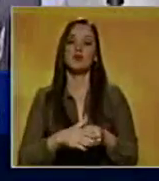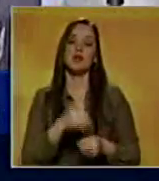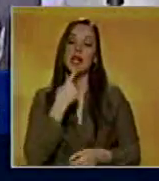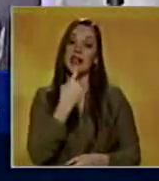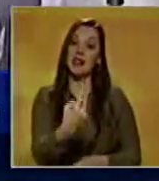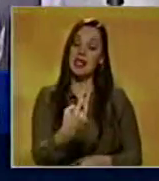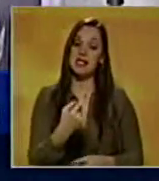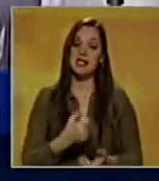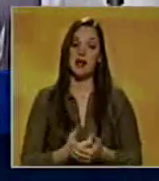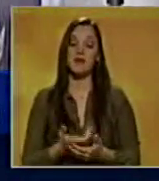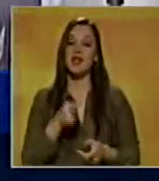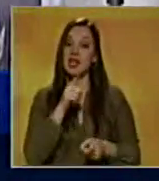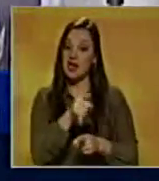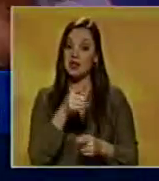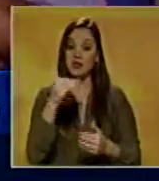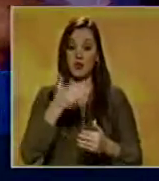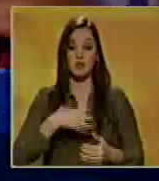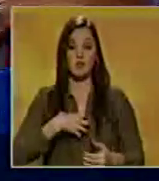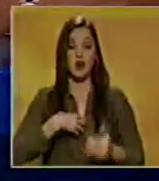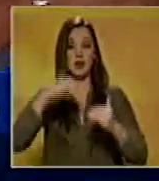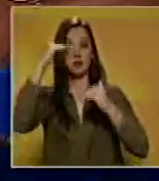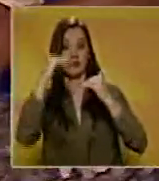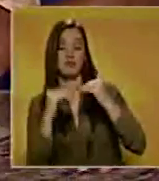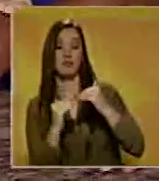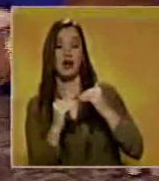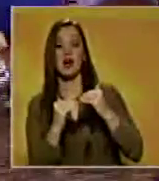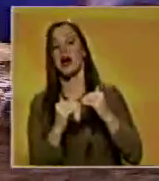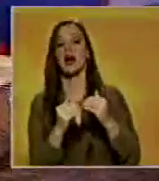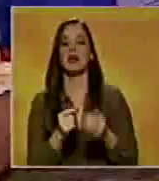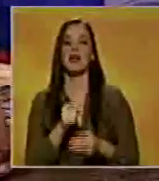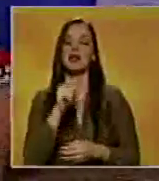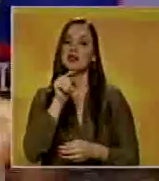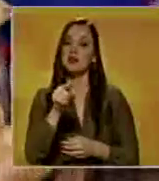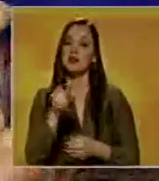que esta regulación puede disminuir la capacidad productiva de este rubro en el país.